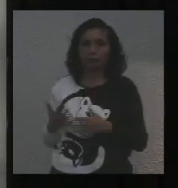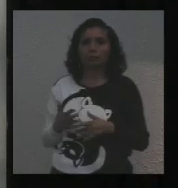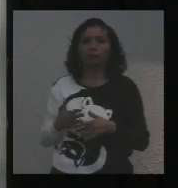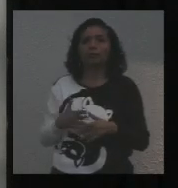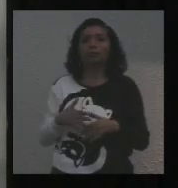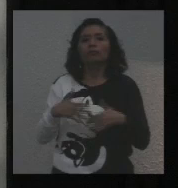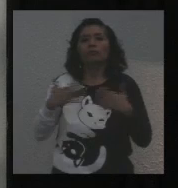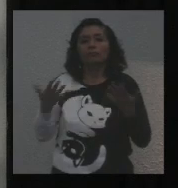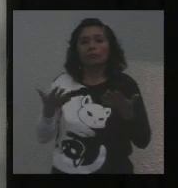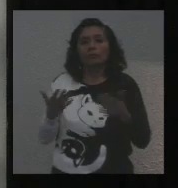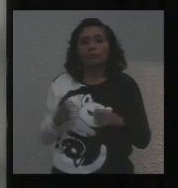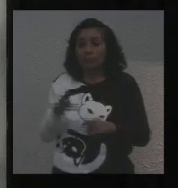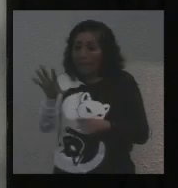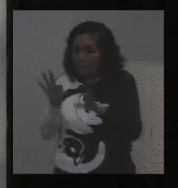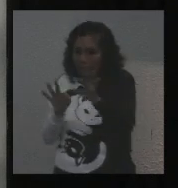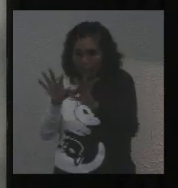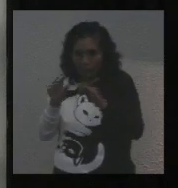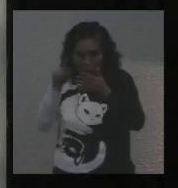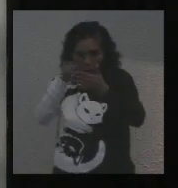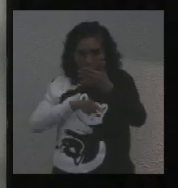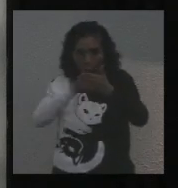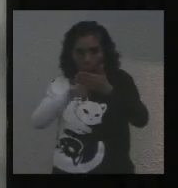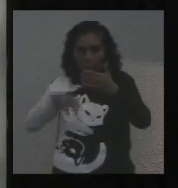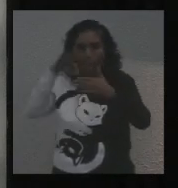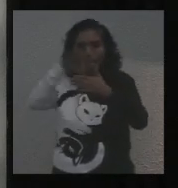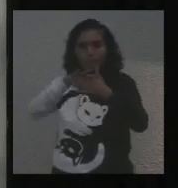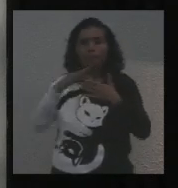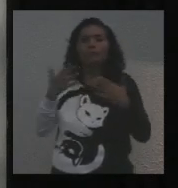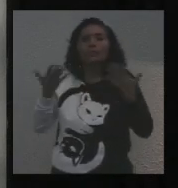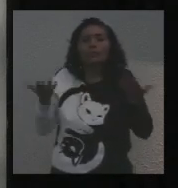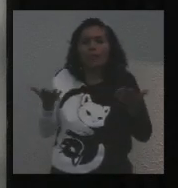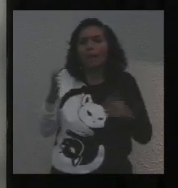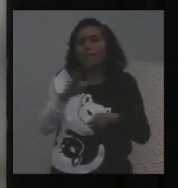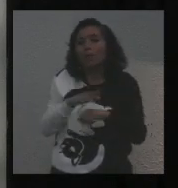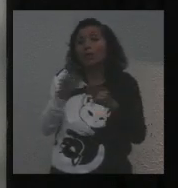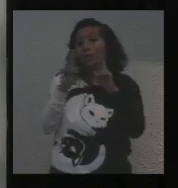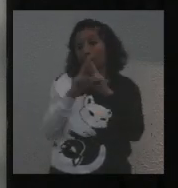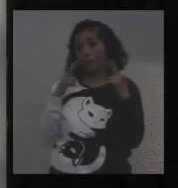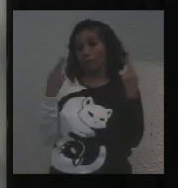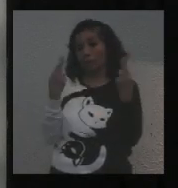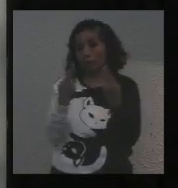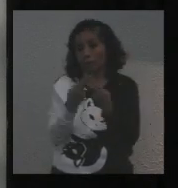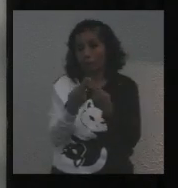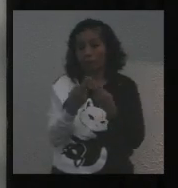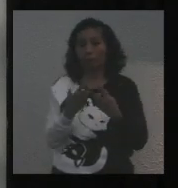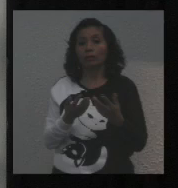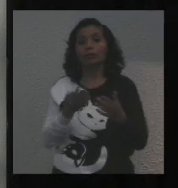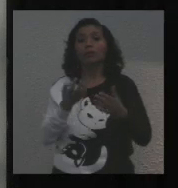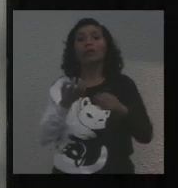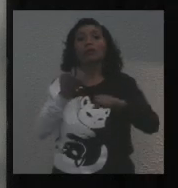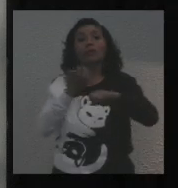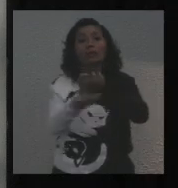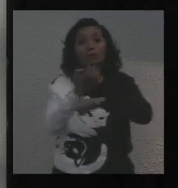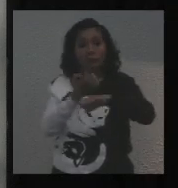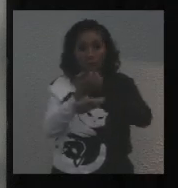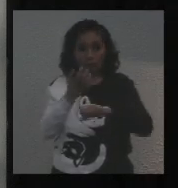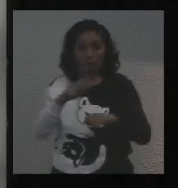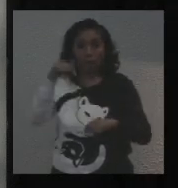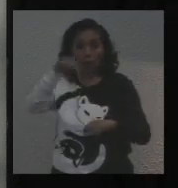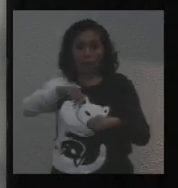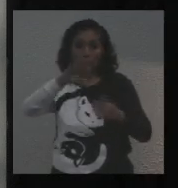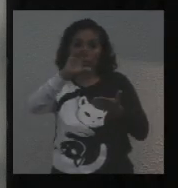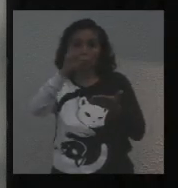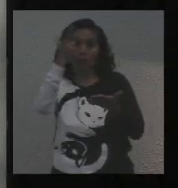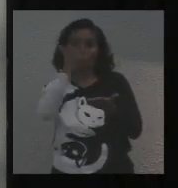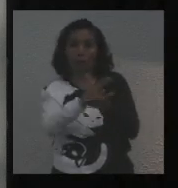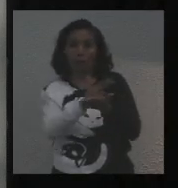celebración de elecciones correspondientes, dada en el salón de sesiones de la legislatura constituyente de la ciudad de